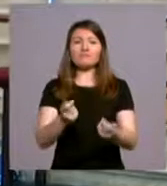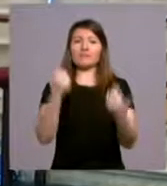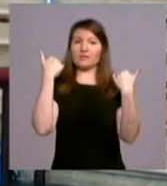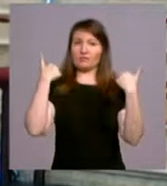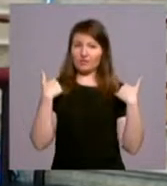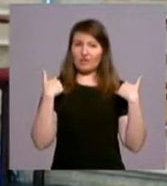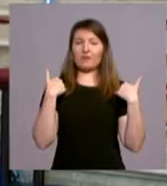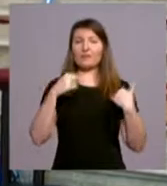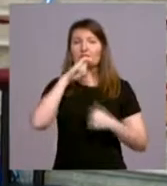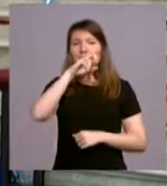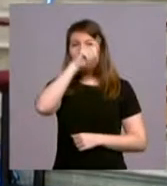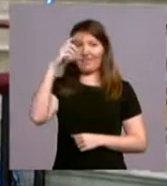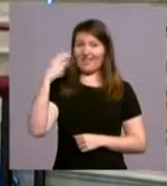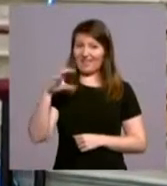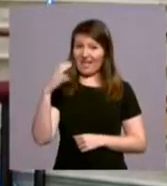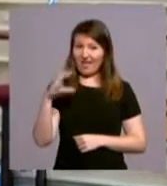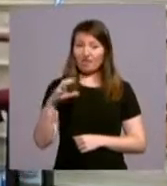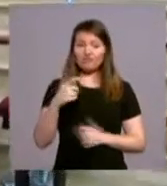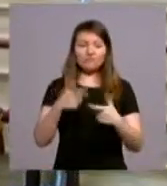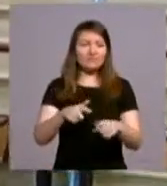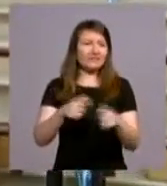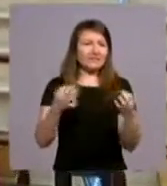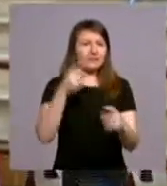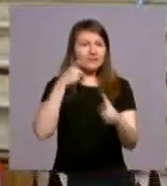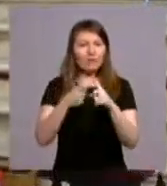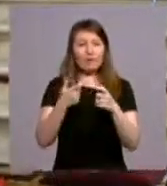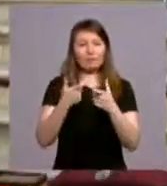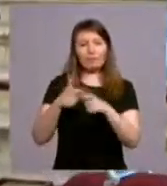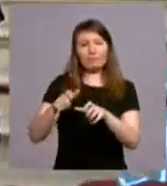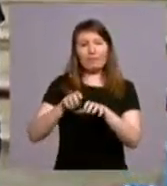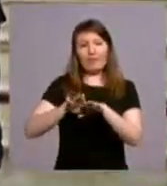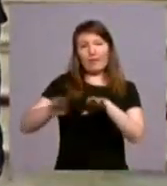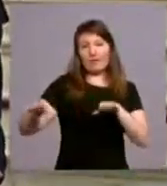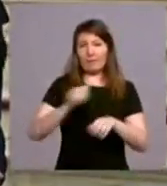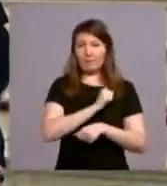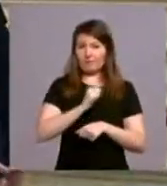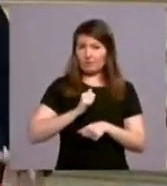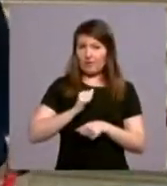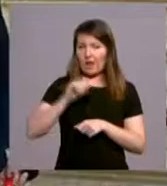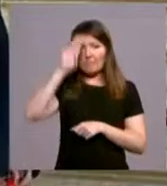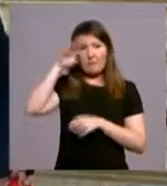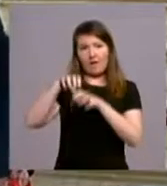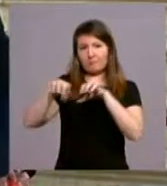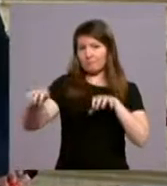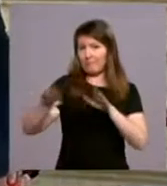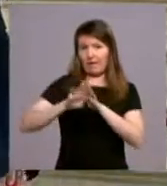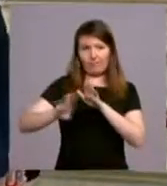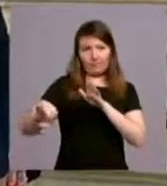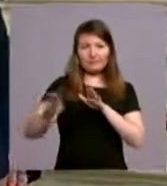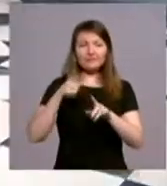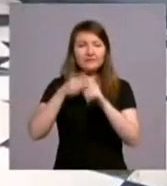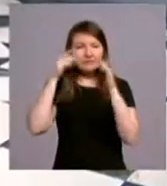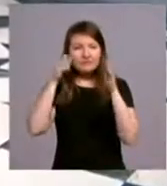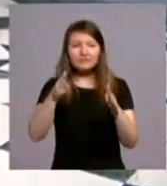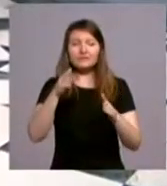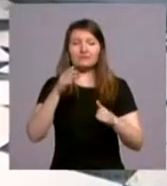ordinariato se establece como una jurisdicción personal dependiente de la Santa Sede, cuya misión es la de ofrecer atención religiosa y pastoral a